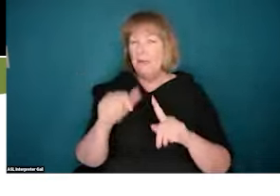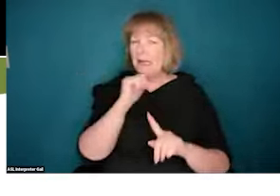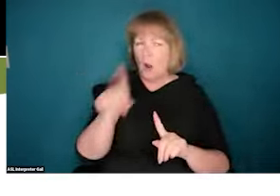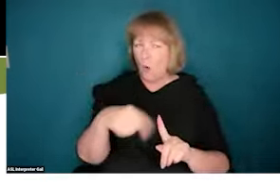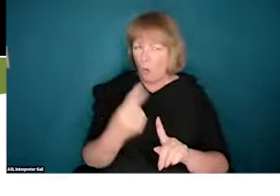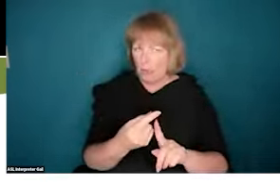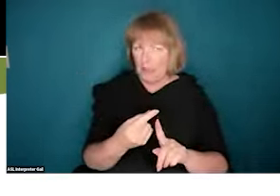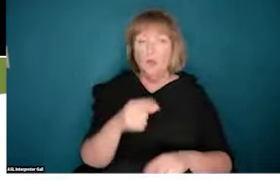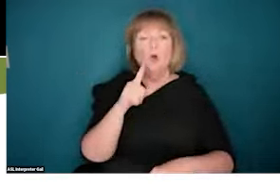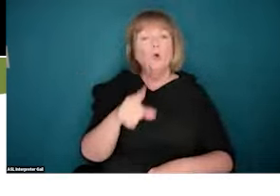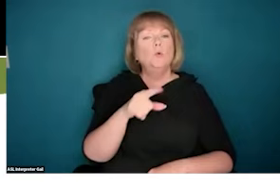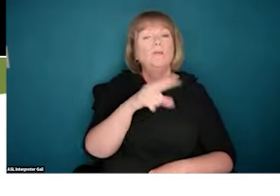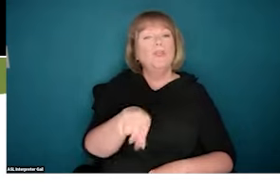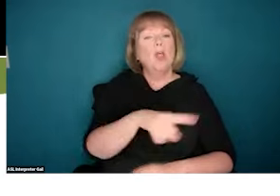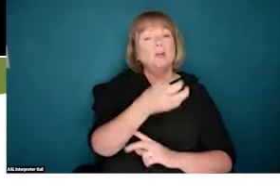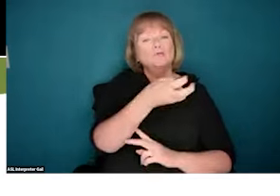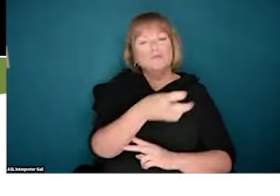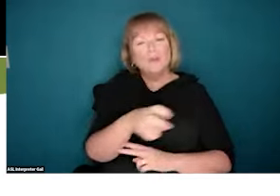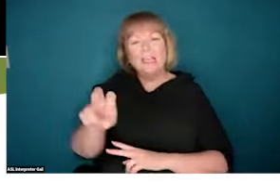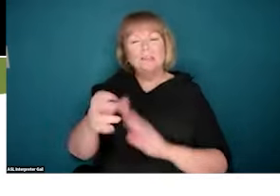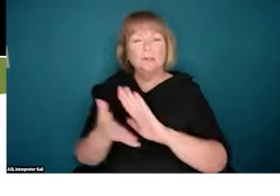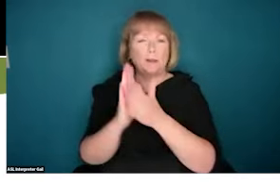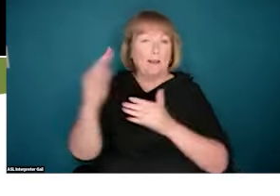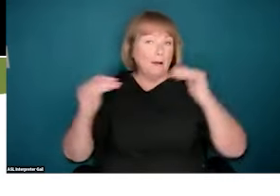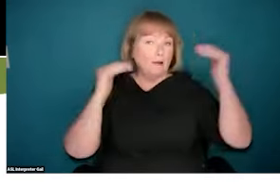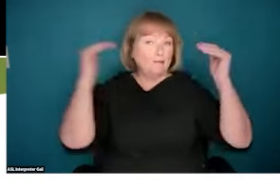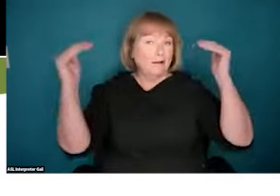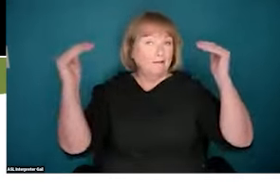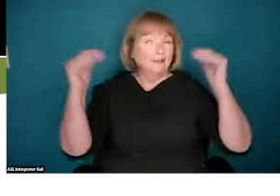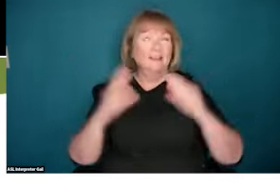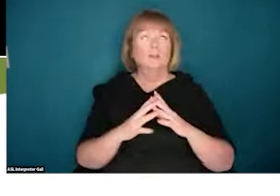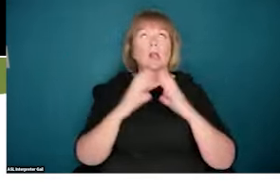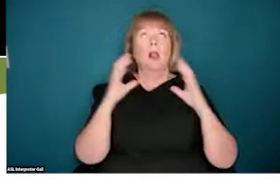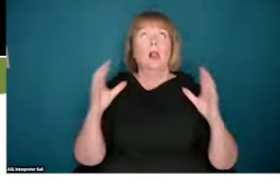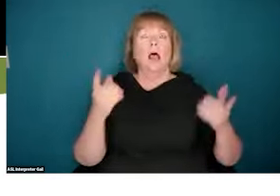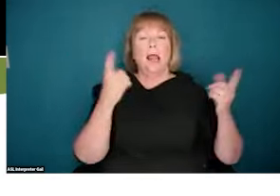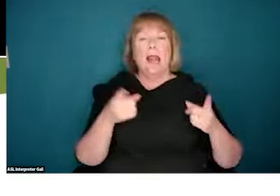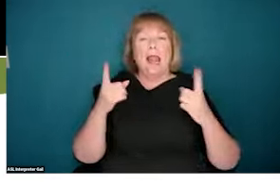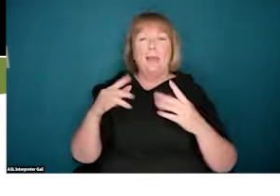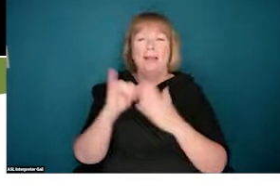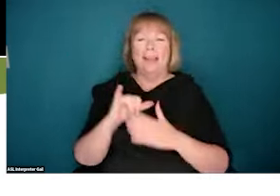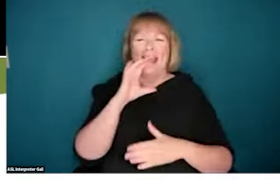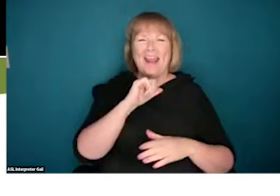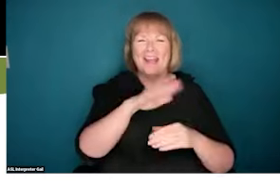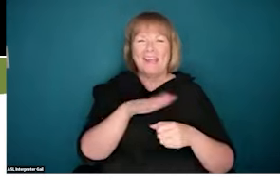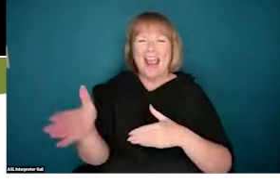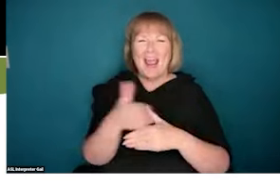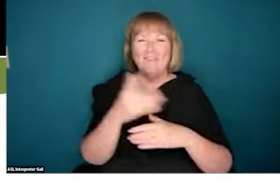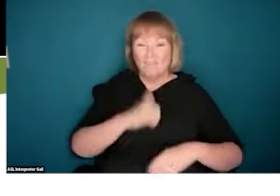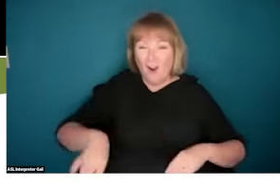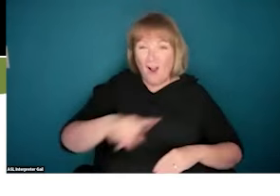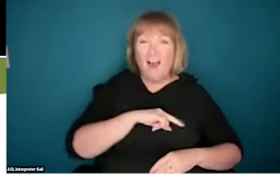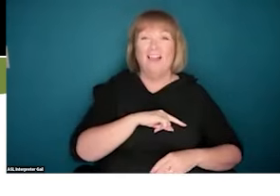individuos con hijos con dificultad de atención y hiperactividad o con individuos que están haciendo su transición de